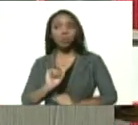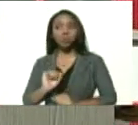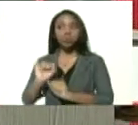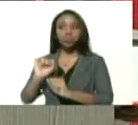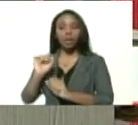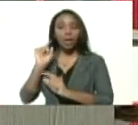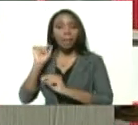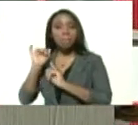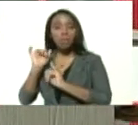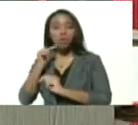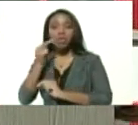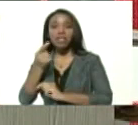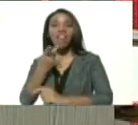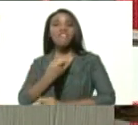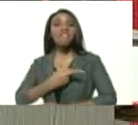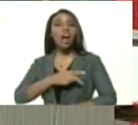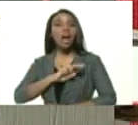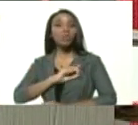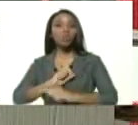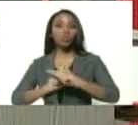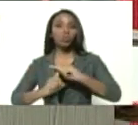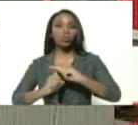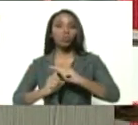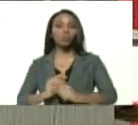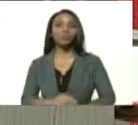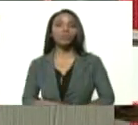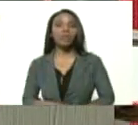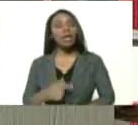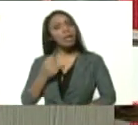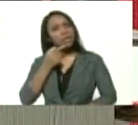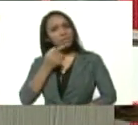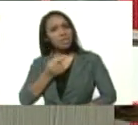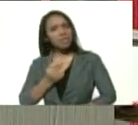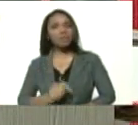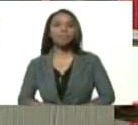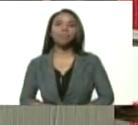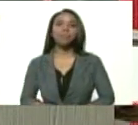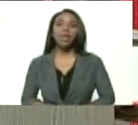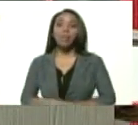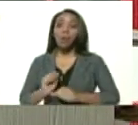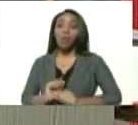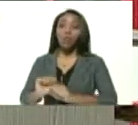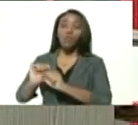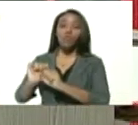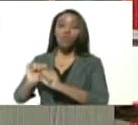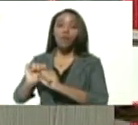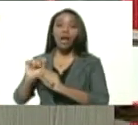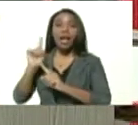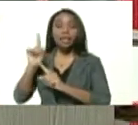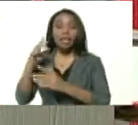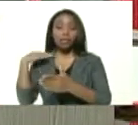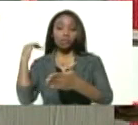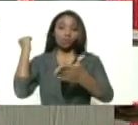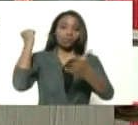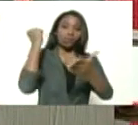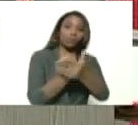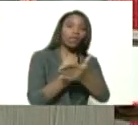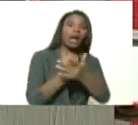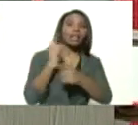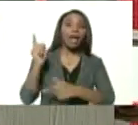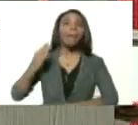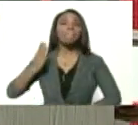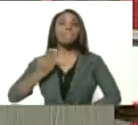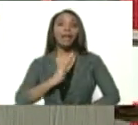mismo lo dice, un falso positivo. Es decir, para evitar ser asesinado en